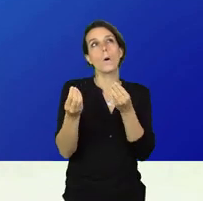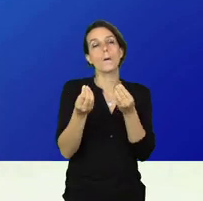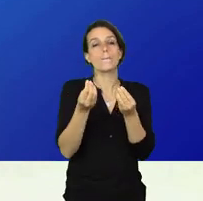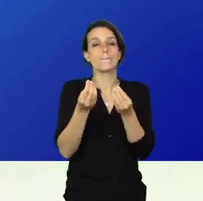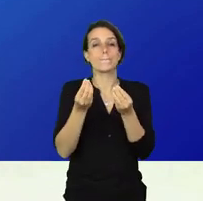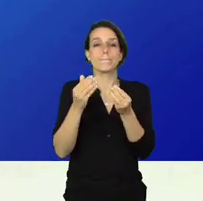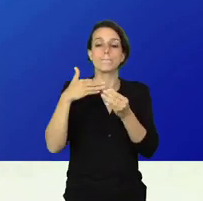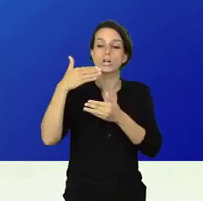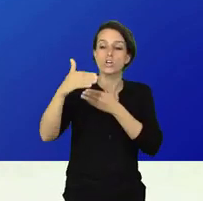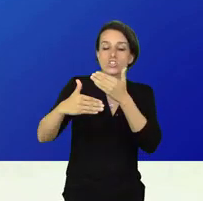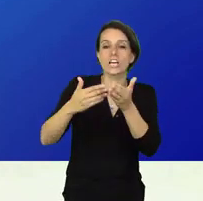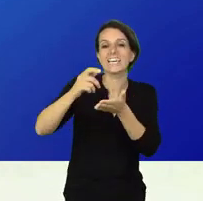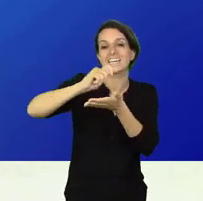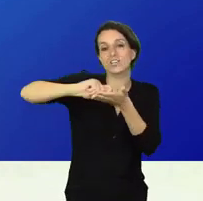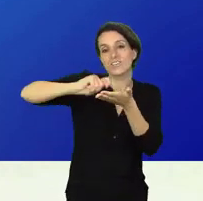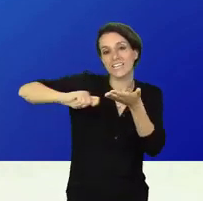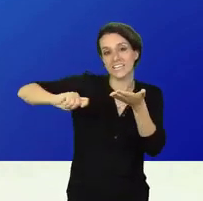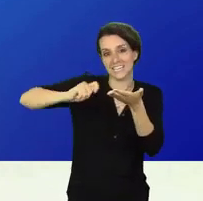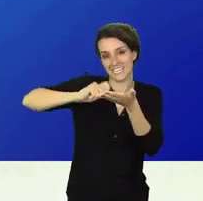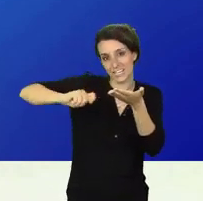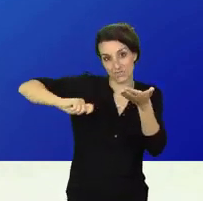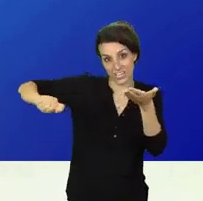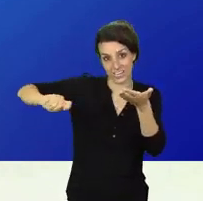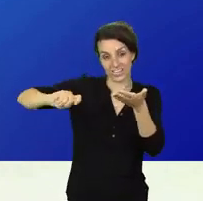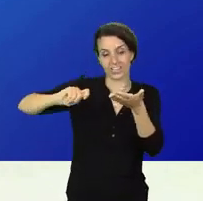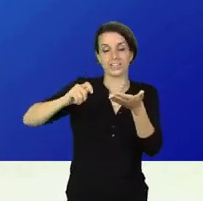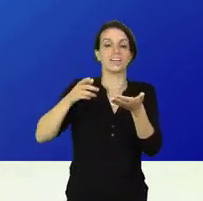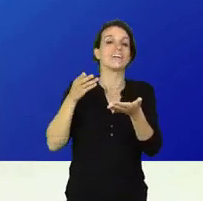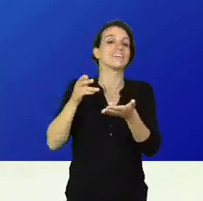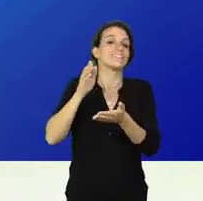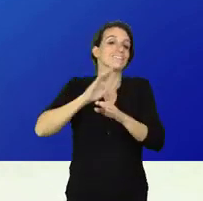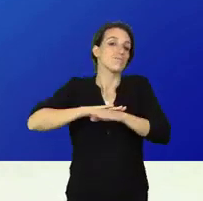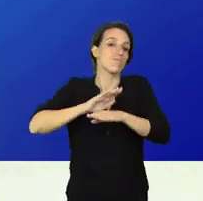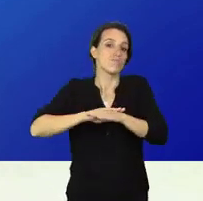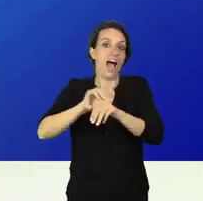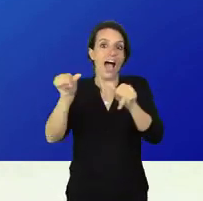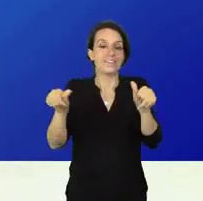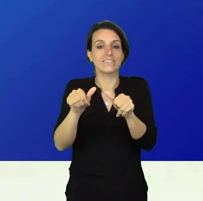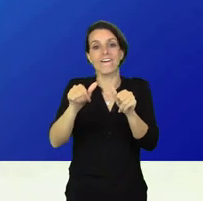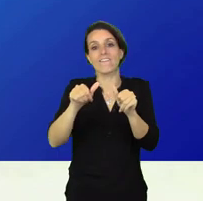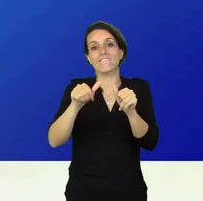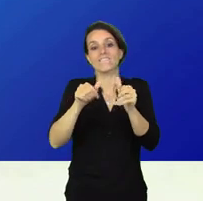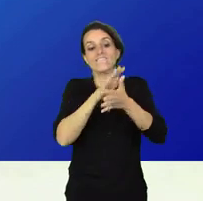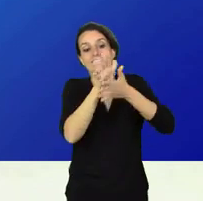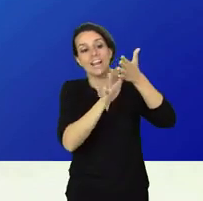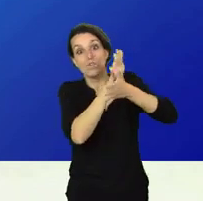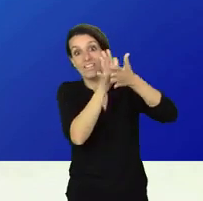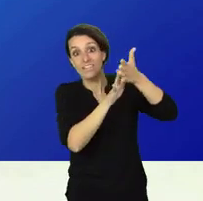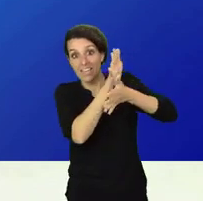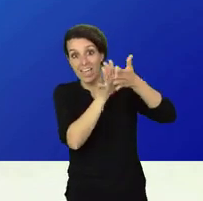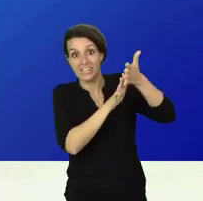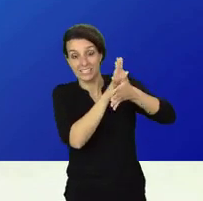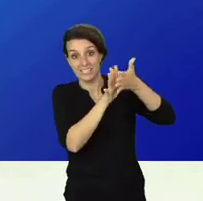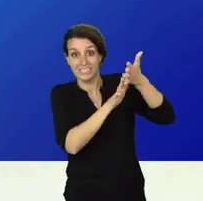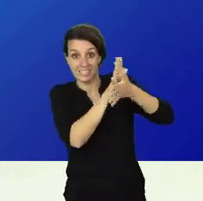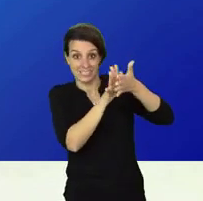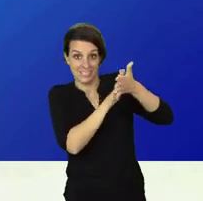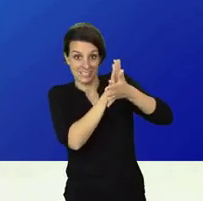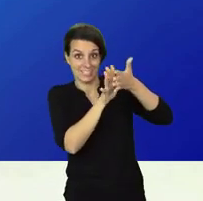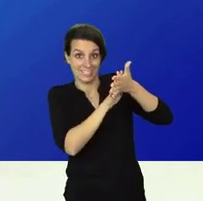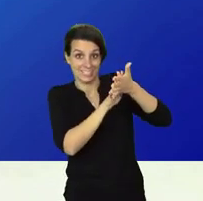de un proceso de escritura de guión. Ella envió un video con su guión en lengua de señas. Ella